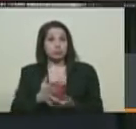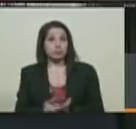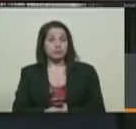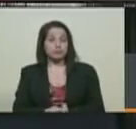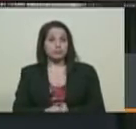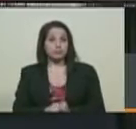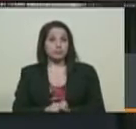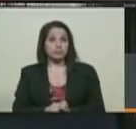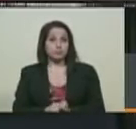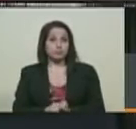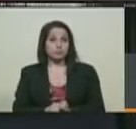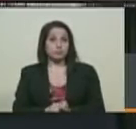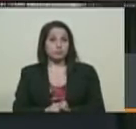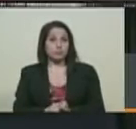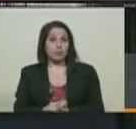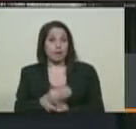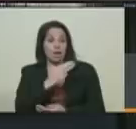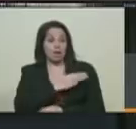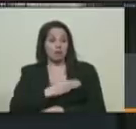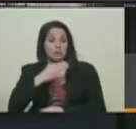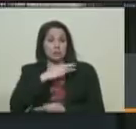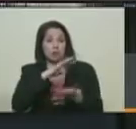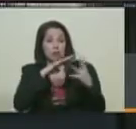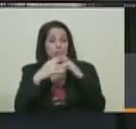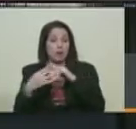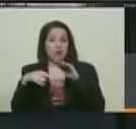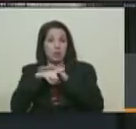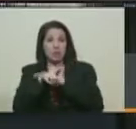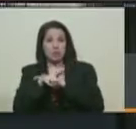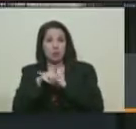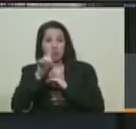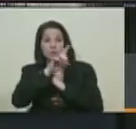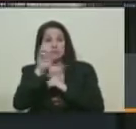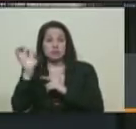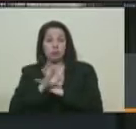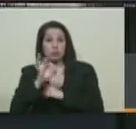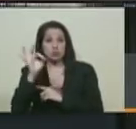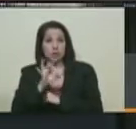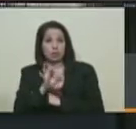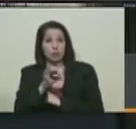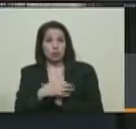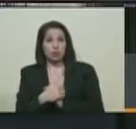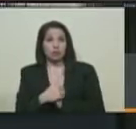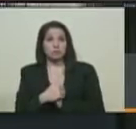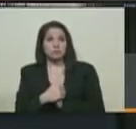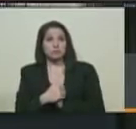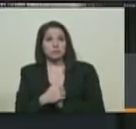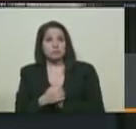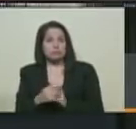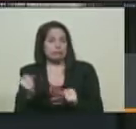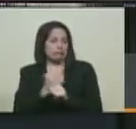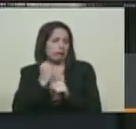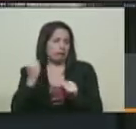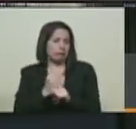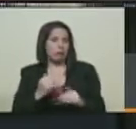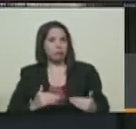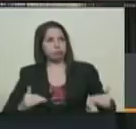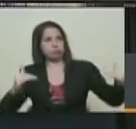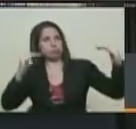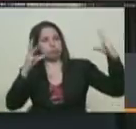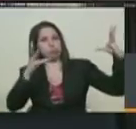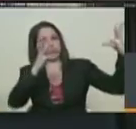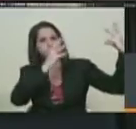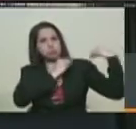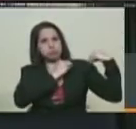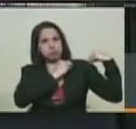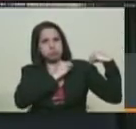compañero de la misión Barrio Adentro 100%, compañera. Bueno, nos vamos con trabajo bueno, ¿verdad? Y